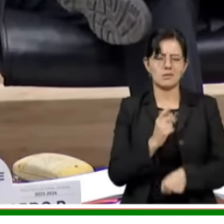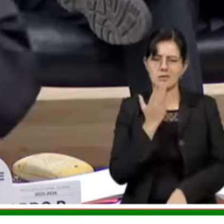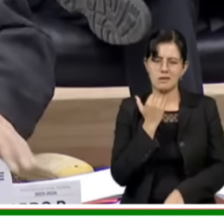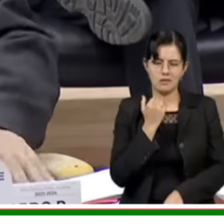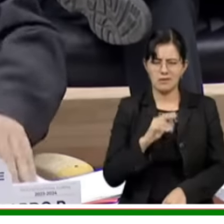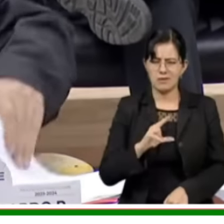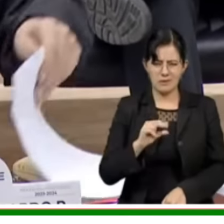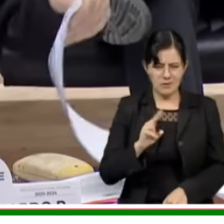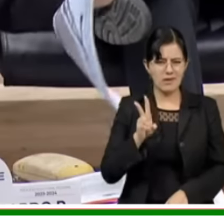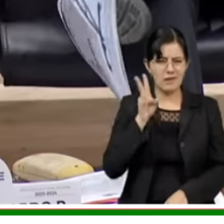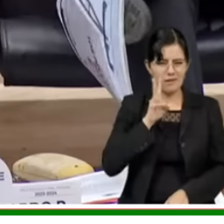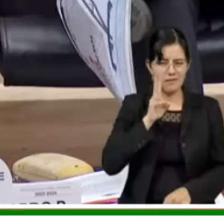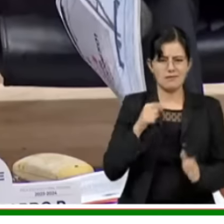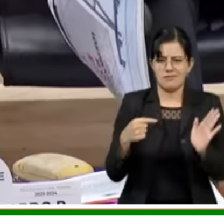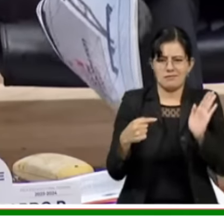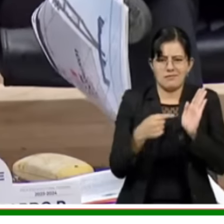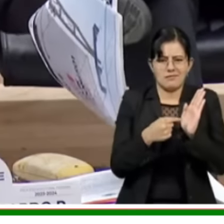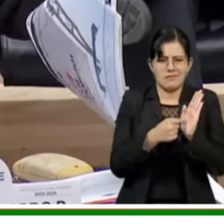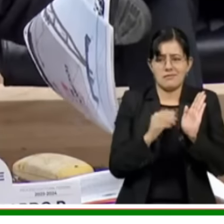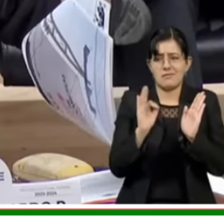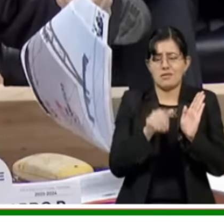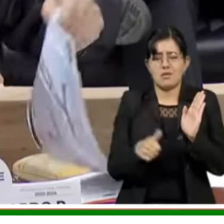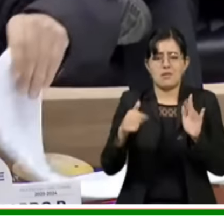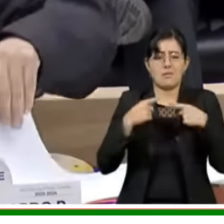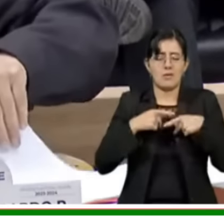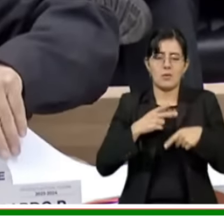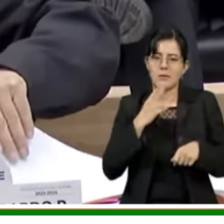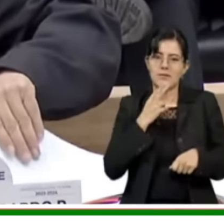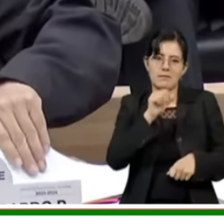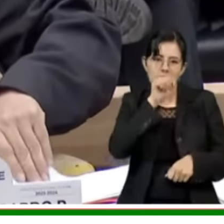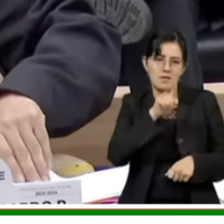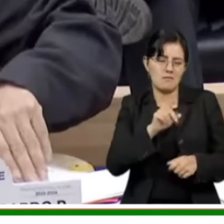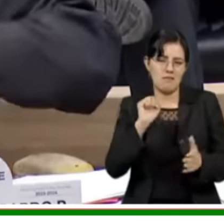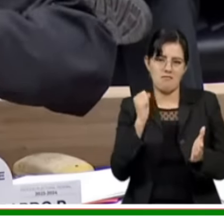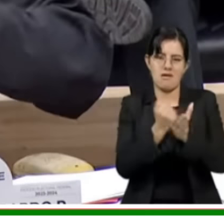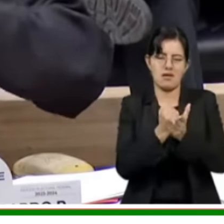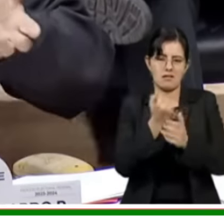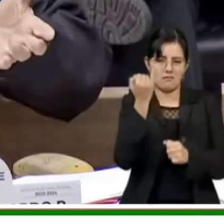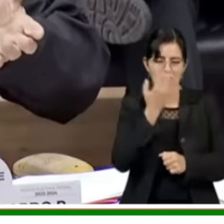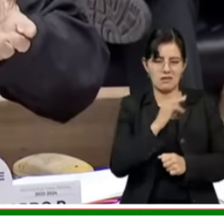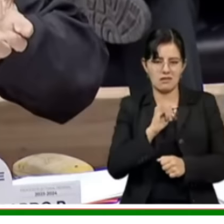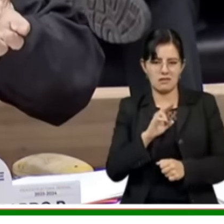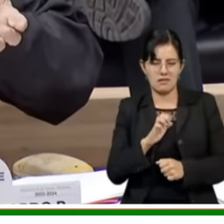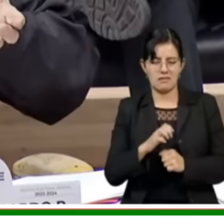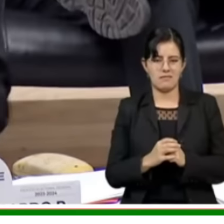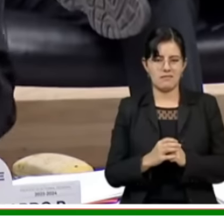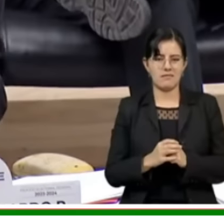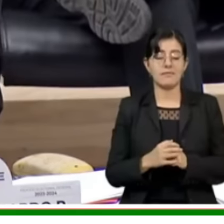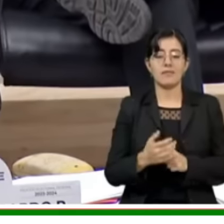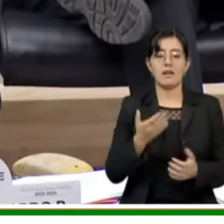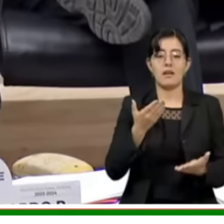no a ver de aquí se puede desatar el uso del logotipo del INE pero indistintamente de la manera que se quiera